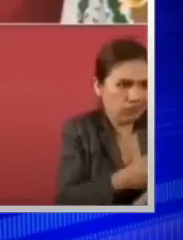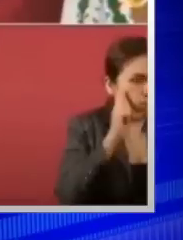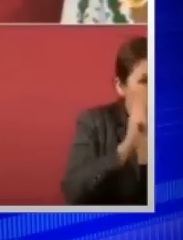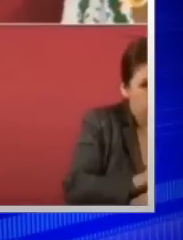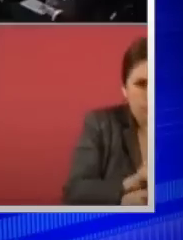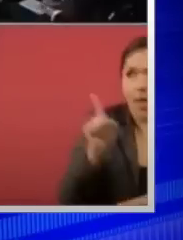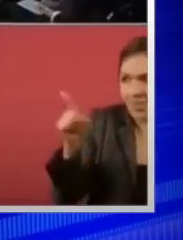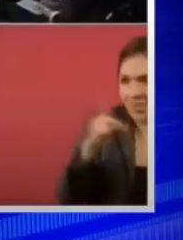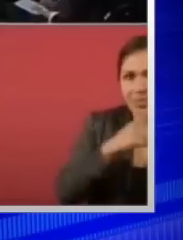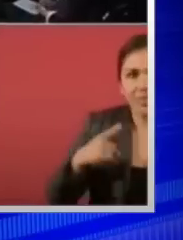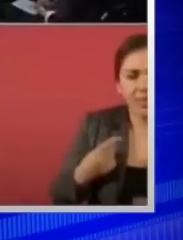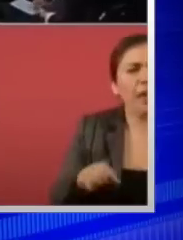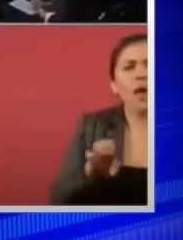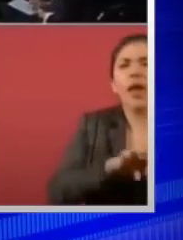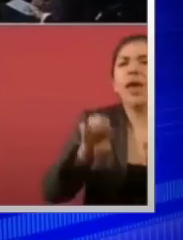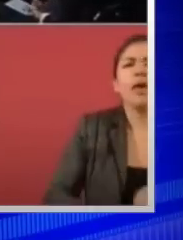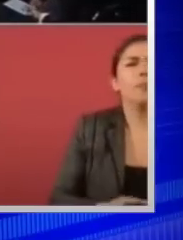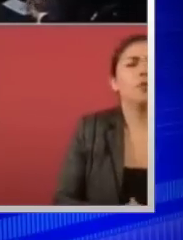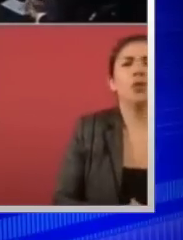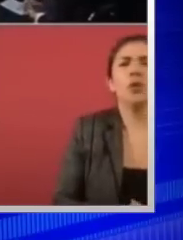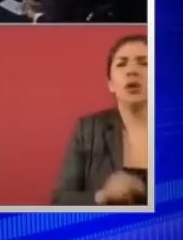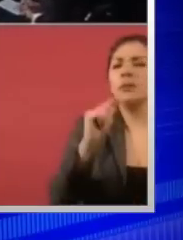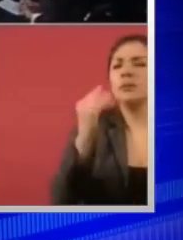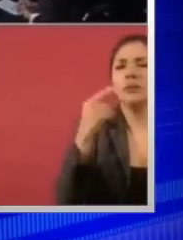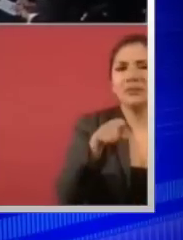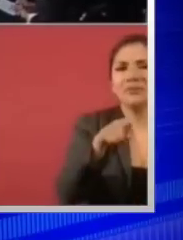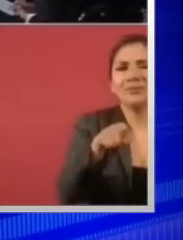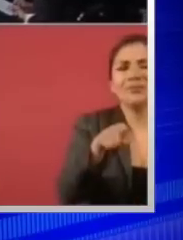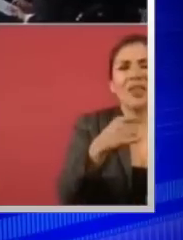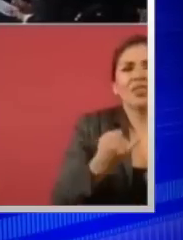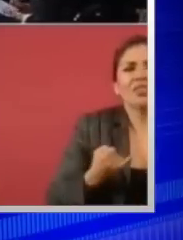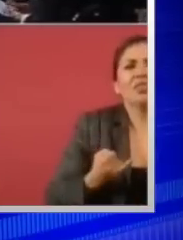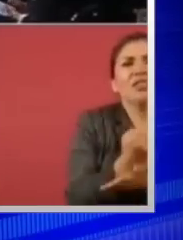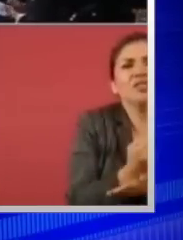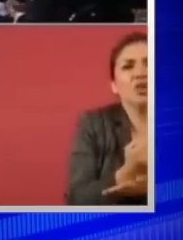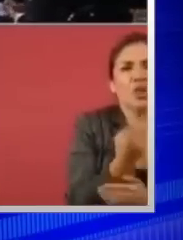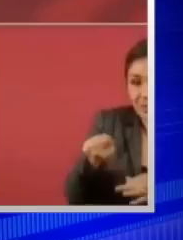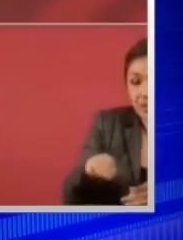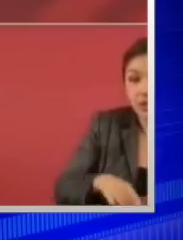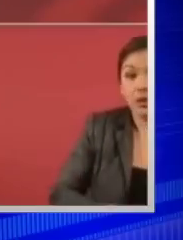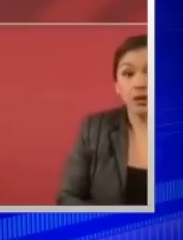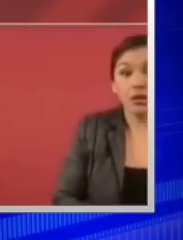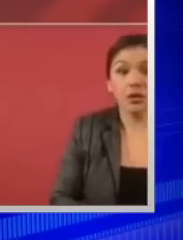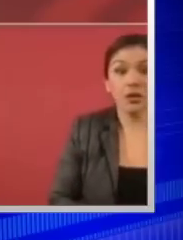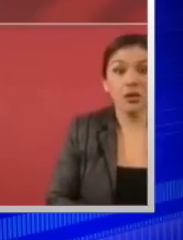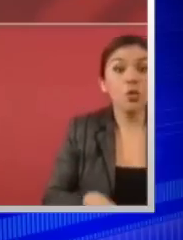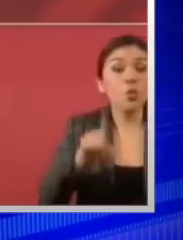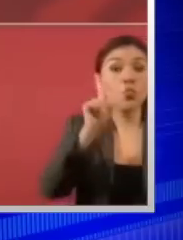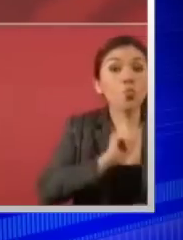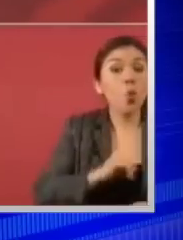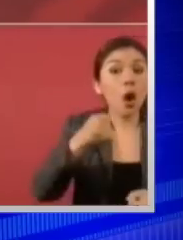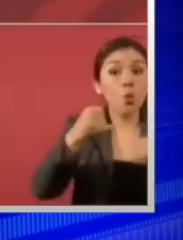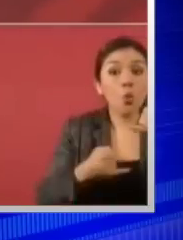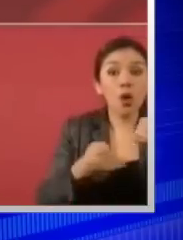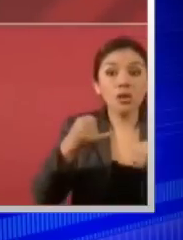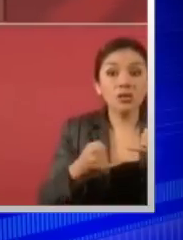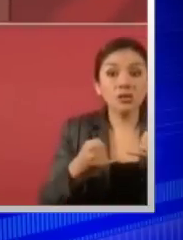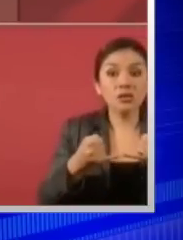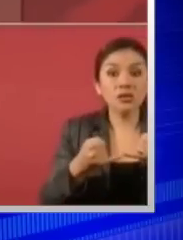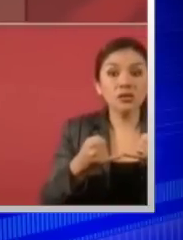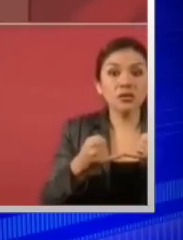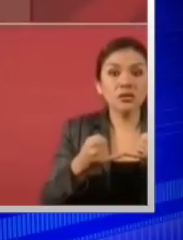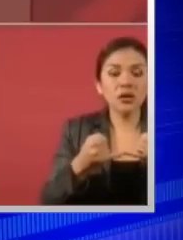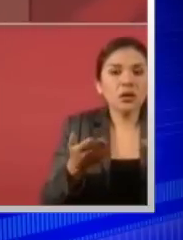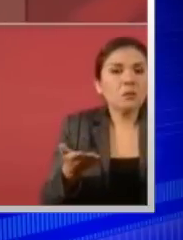en este caso de las dos este decisiones de jueces la juez que